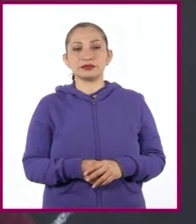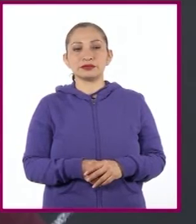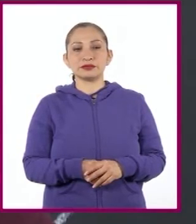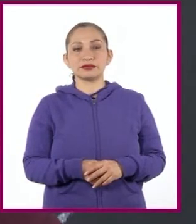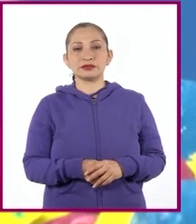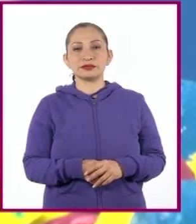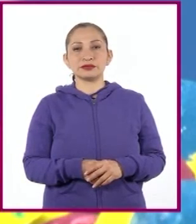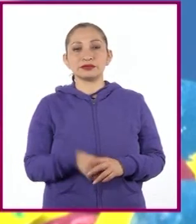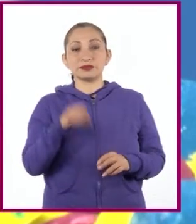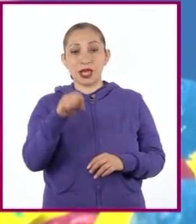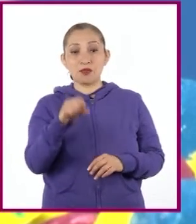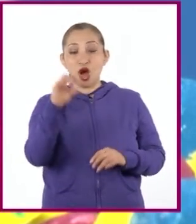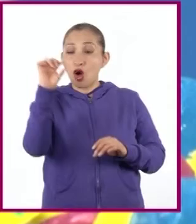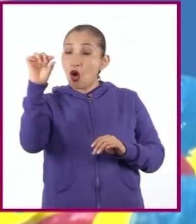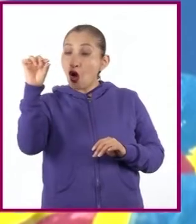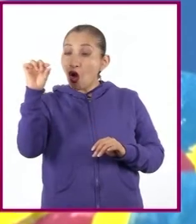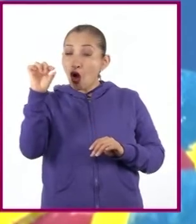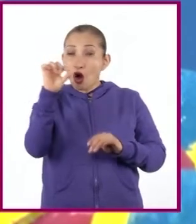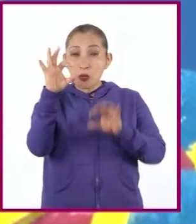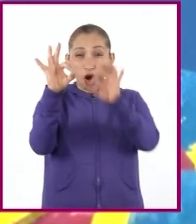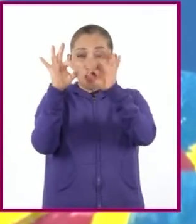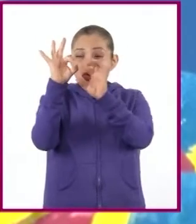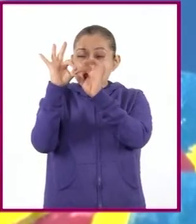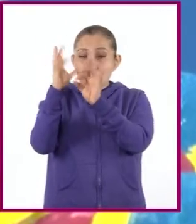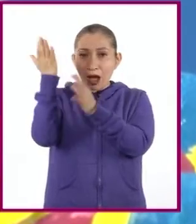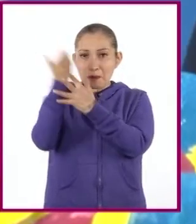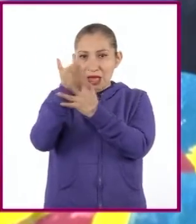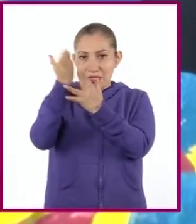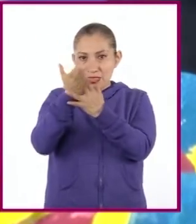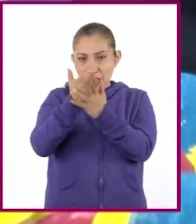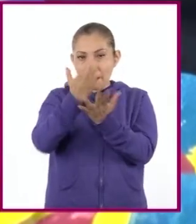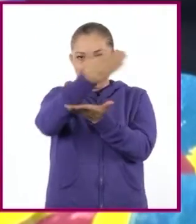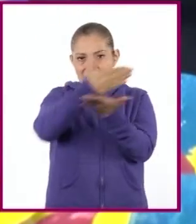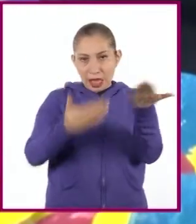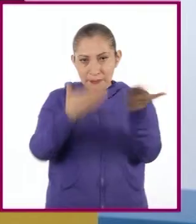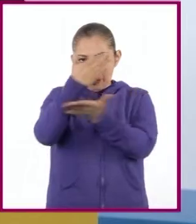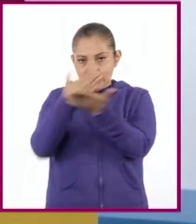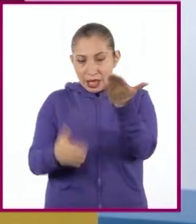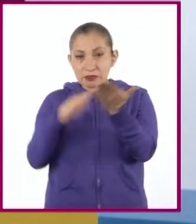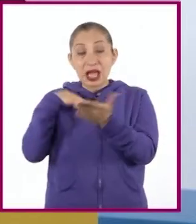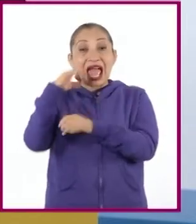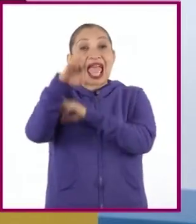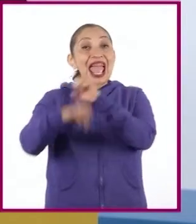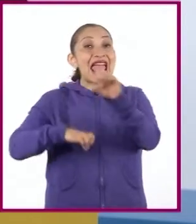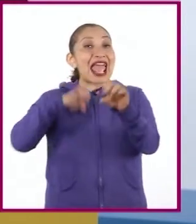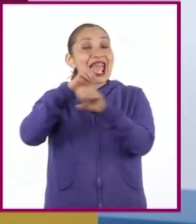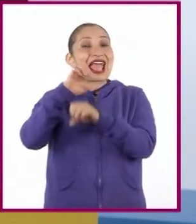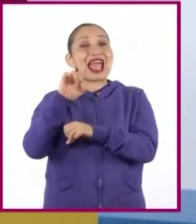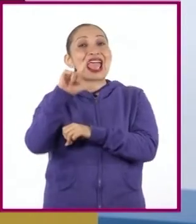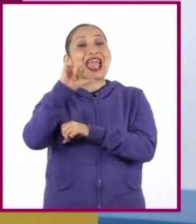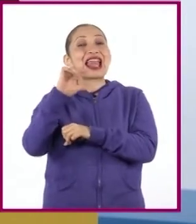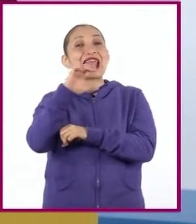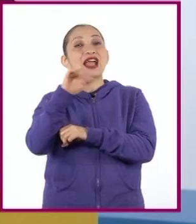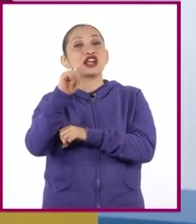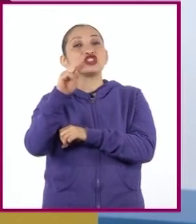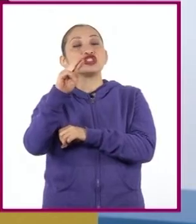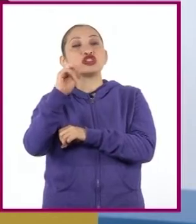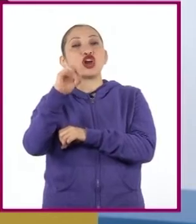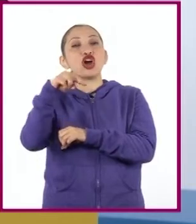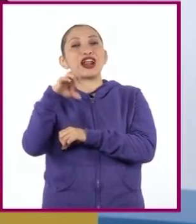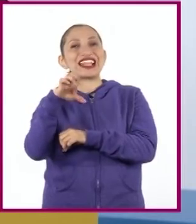Y con estas bolitas de unicel partidas a la mitad, voy a representar a los electrones.